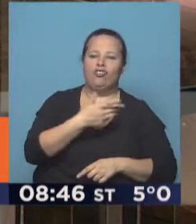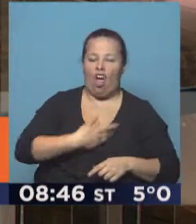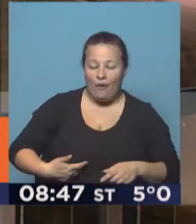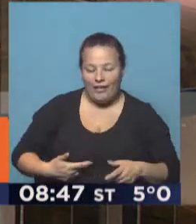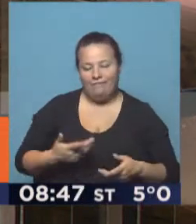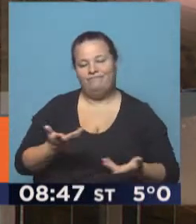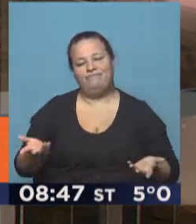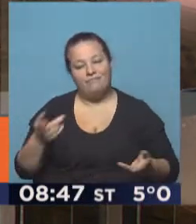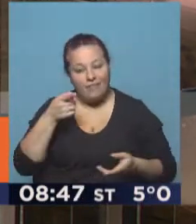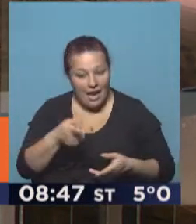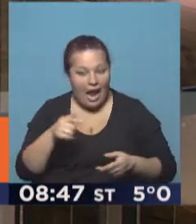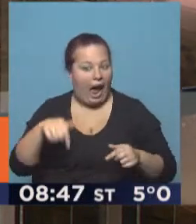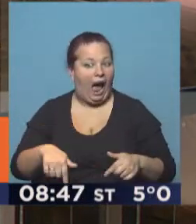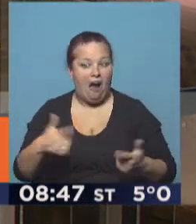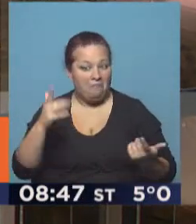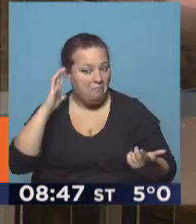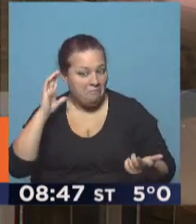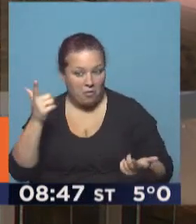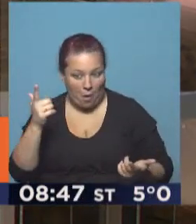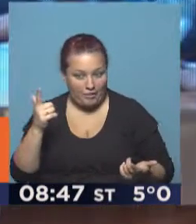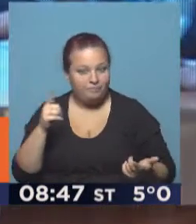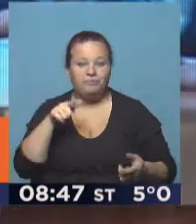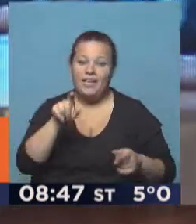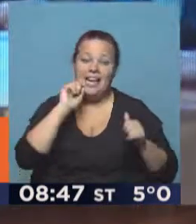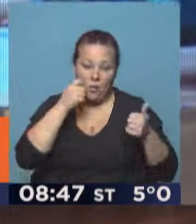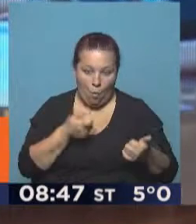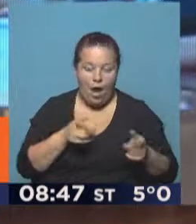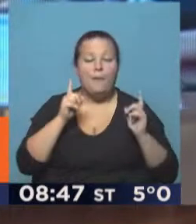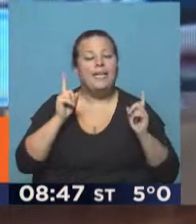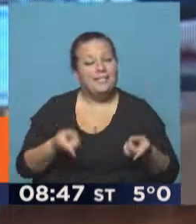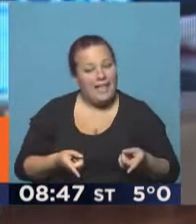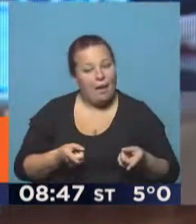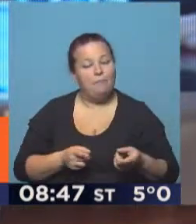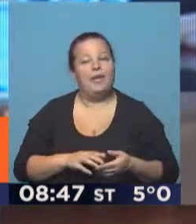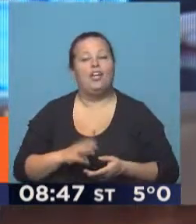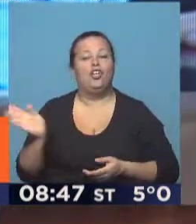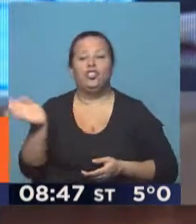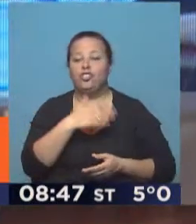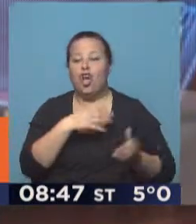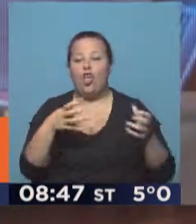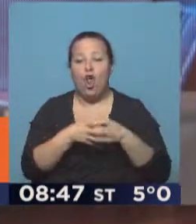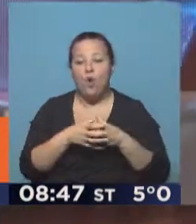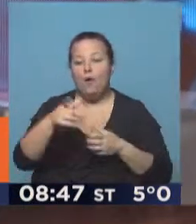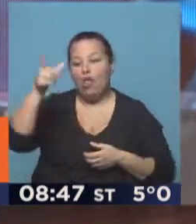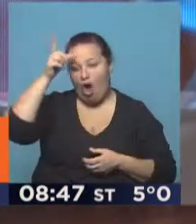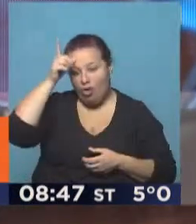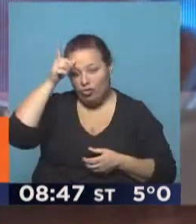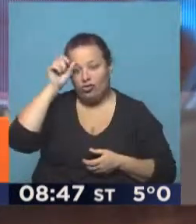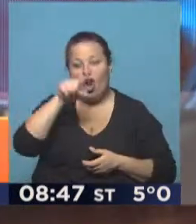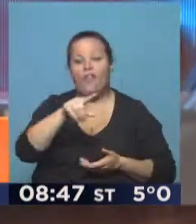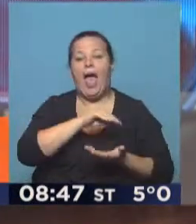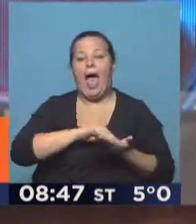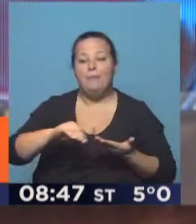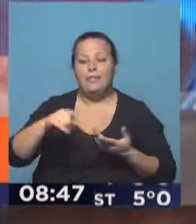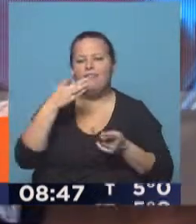gobierno. Esto por lo menos ahora no lo escuchamos, quiero decir, eso en sí es bueno. Pero además, también todos los organismos de control que tiene la administración